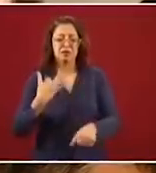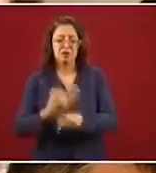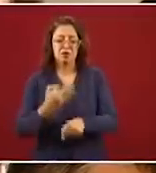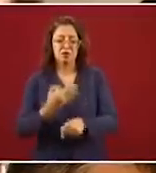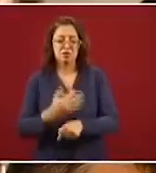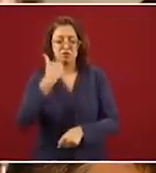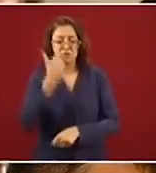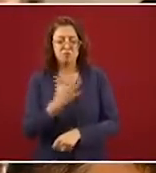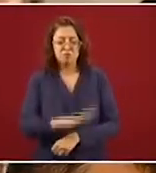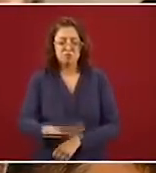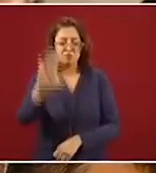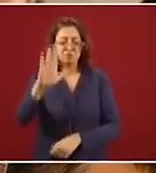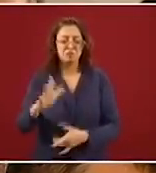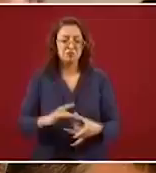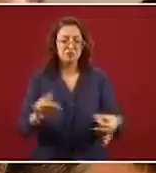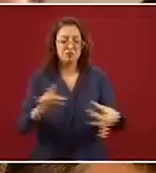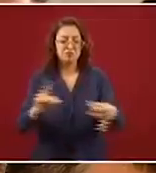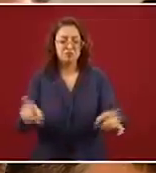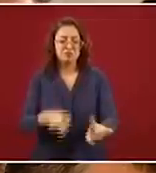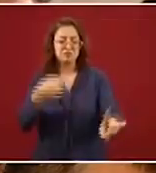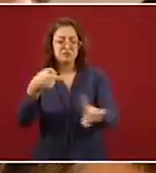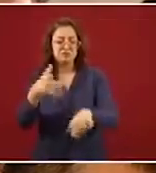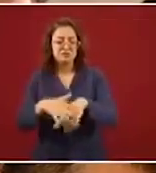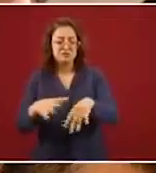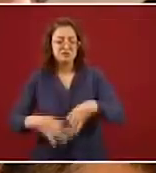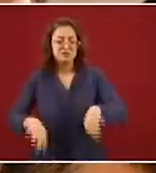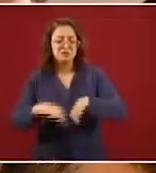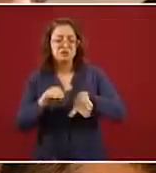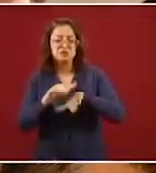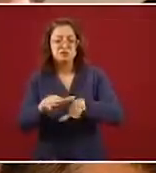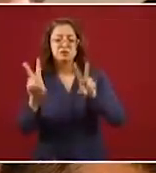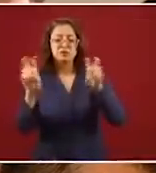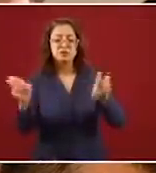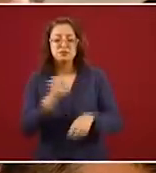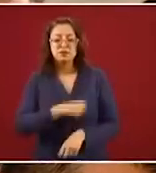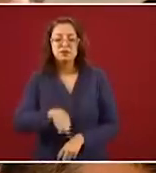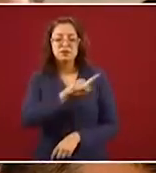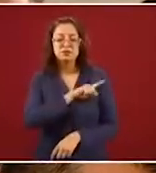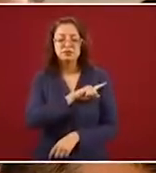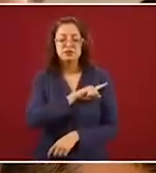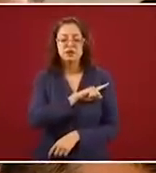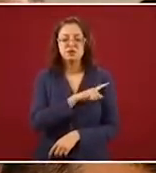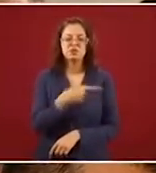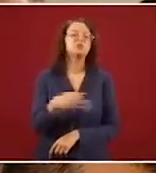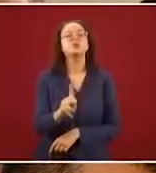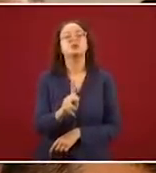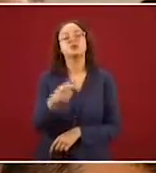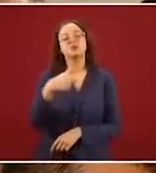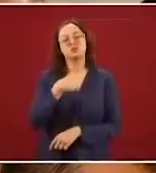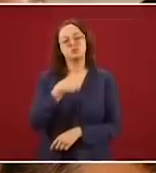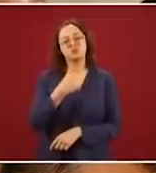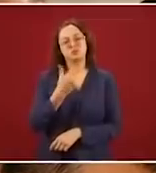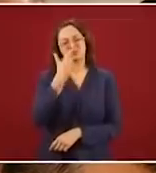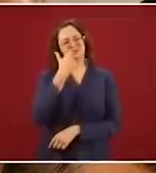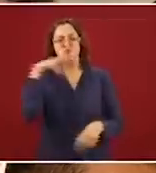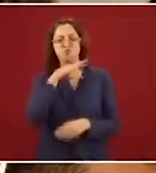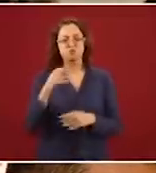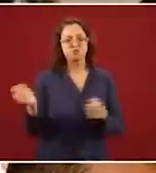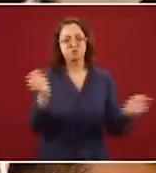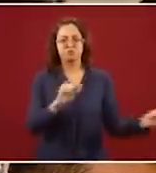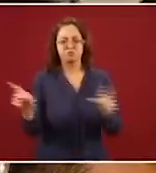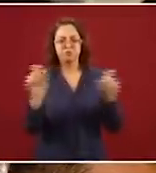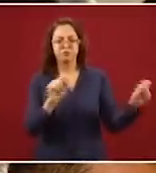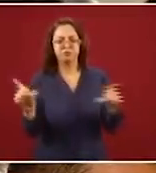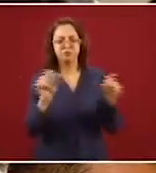El tema central, señor presidente, es en materia de salud. Me salta a la vista, perdone usted, me salta a la vista el hecho